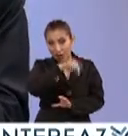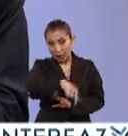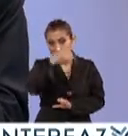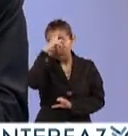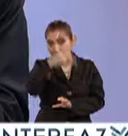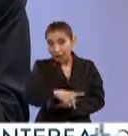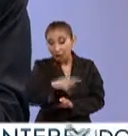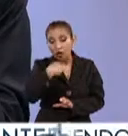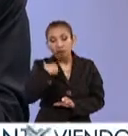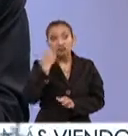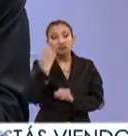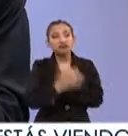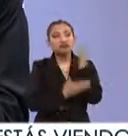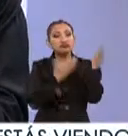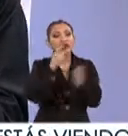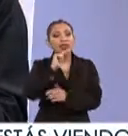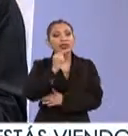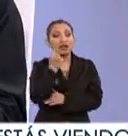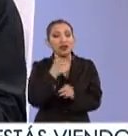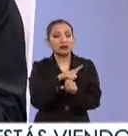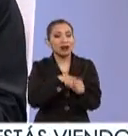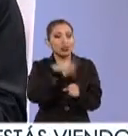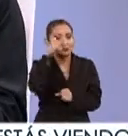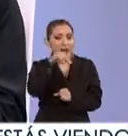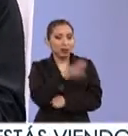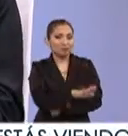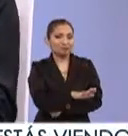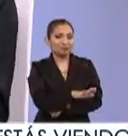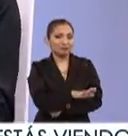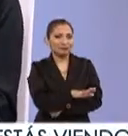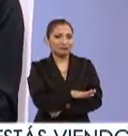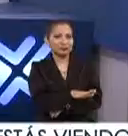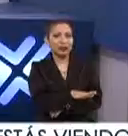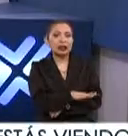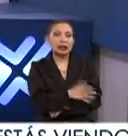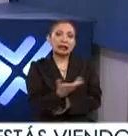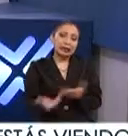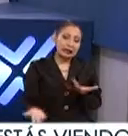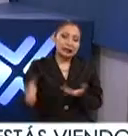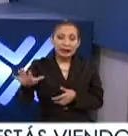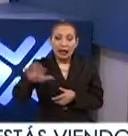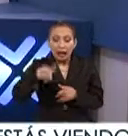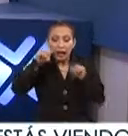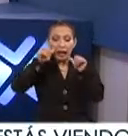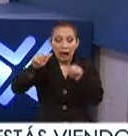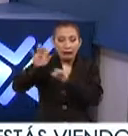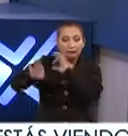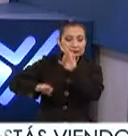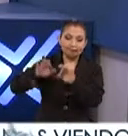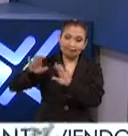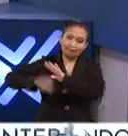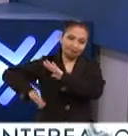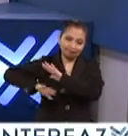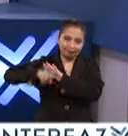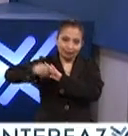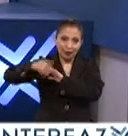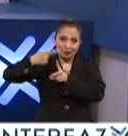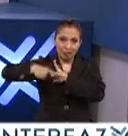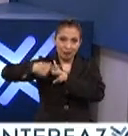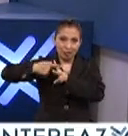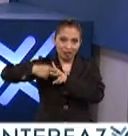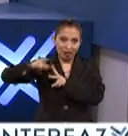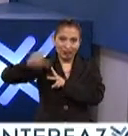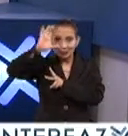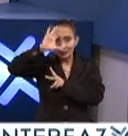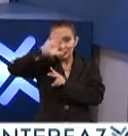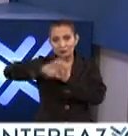este país son egresados del Tecnológico Nacional de México. Wow. Entonces, nuestra área de atención básica son las matemáticas,